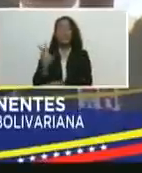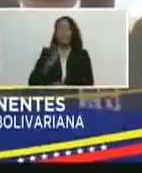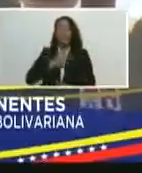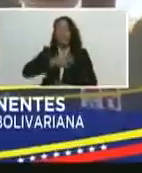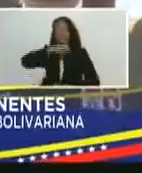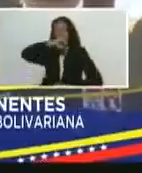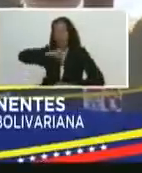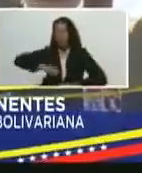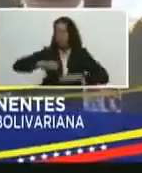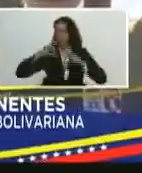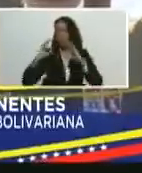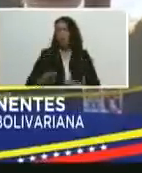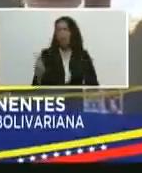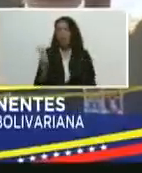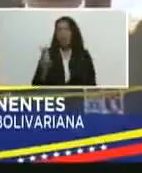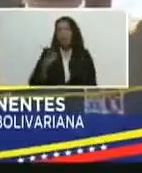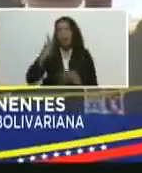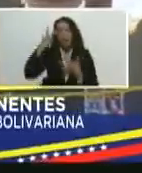tierra.